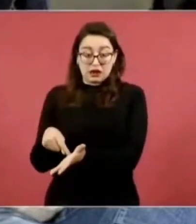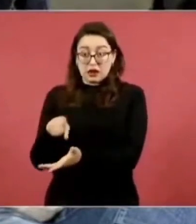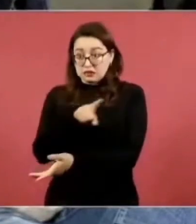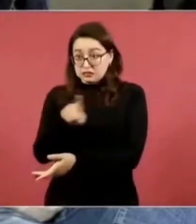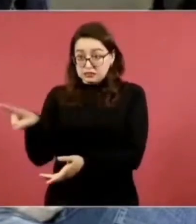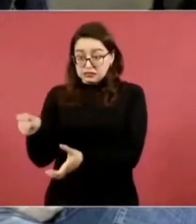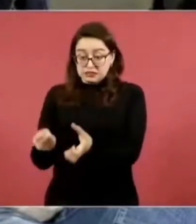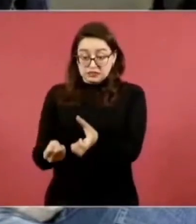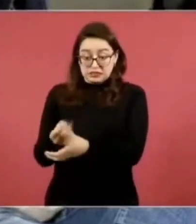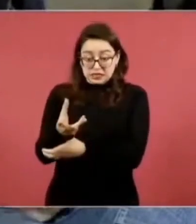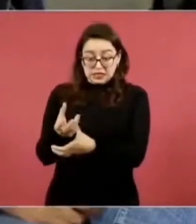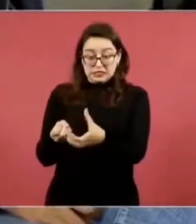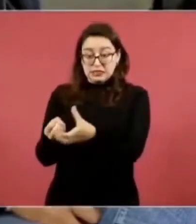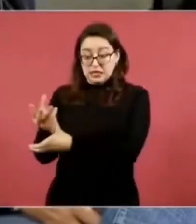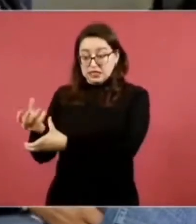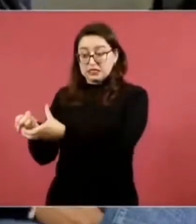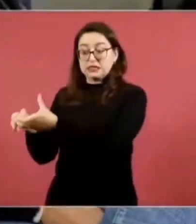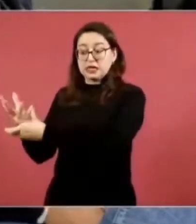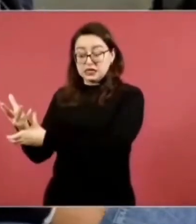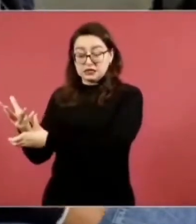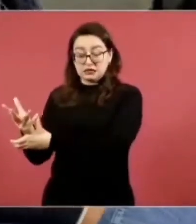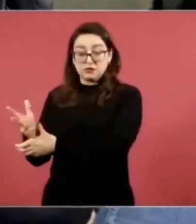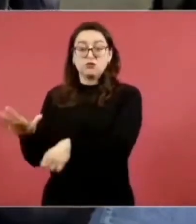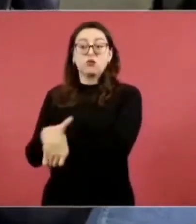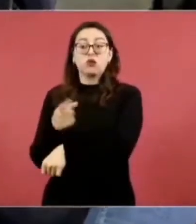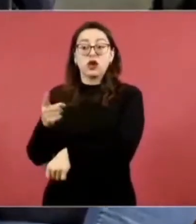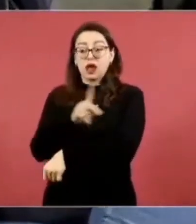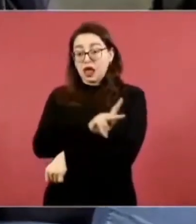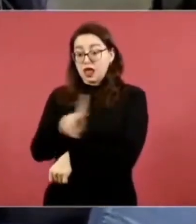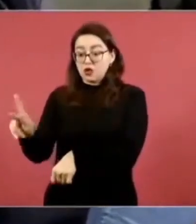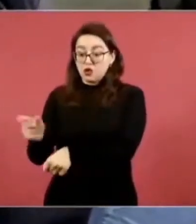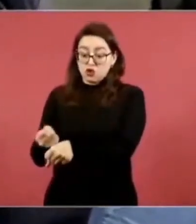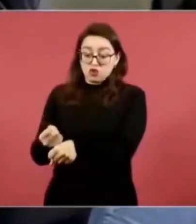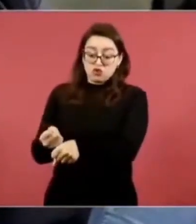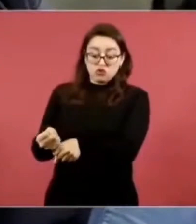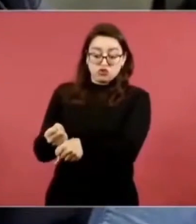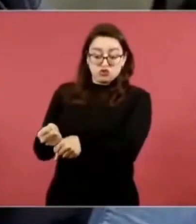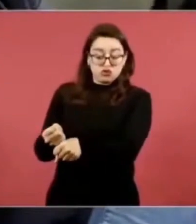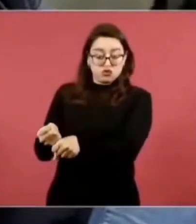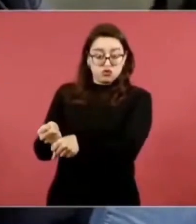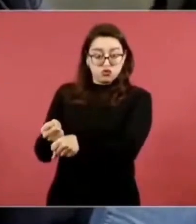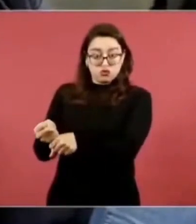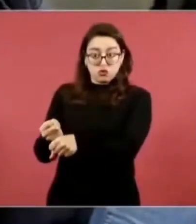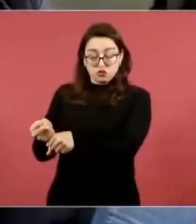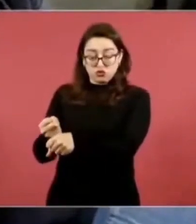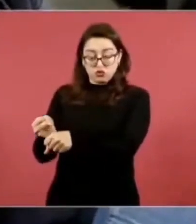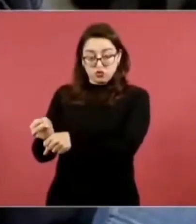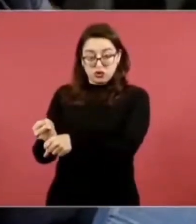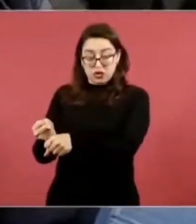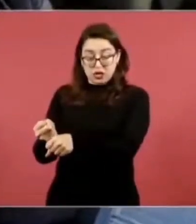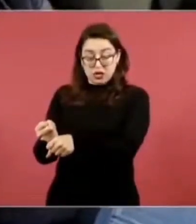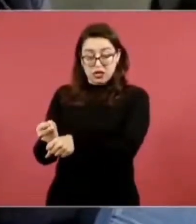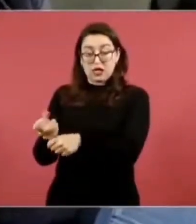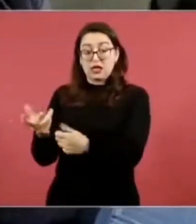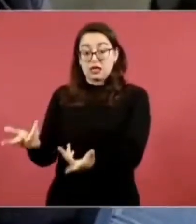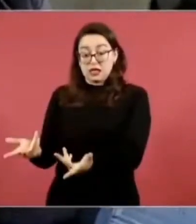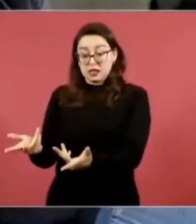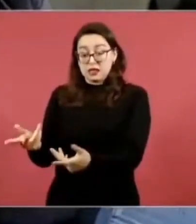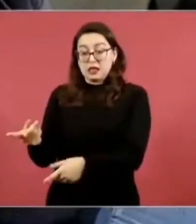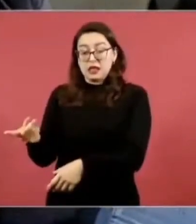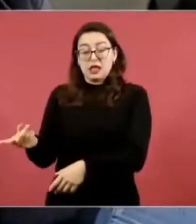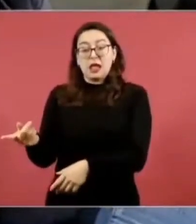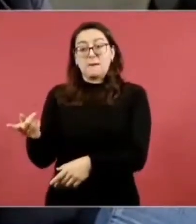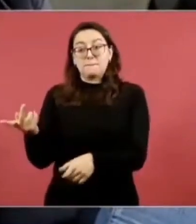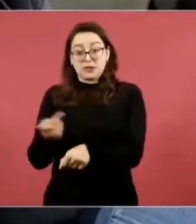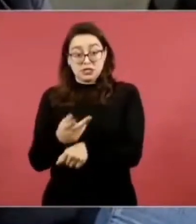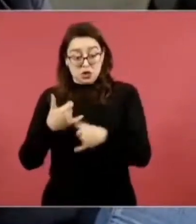al certificar que hubo tortura, con la versión del caso de que los habían incinerado en el basurero de